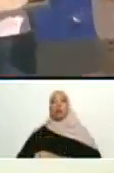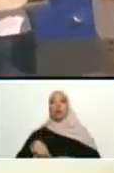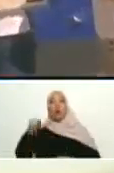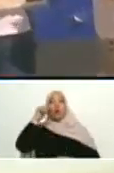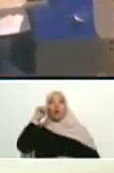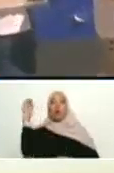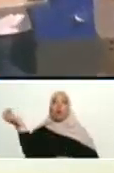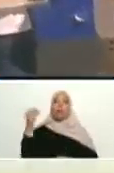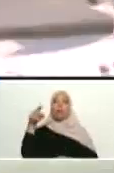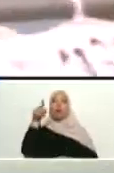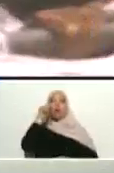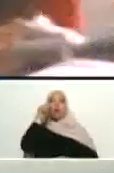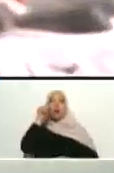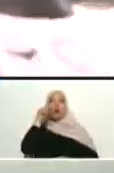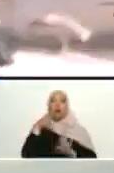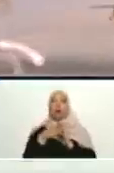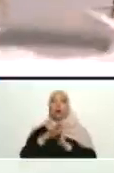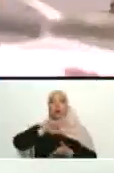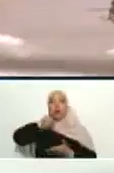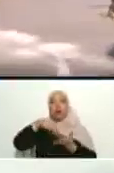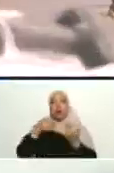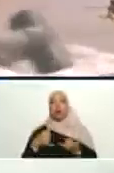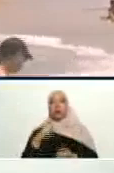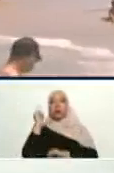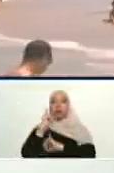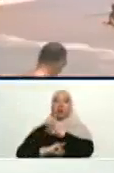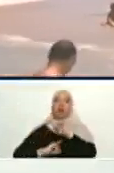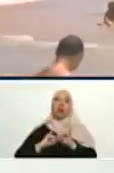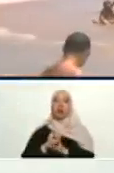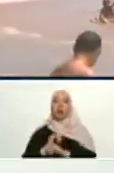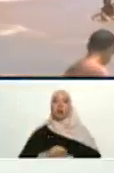más turismo, turismo nacional, turismo internacional.